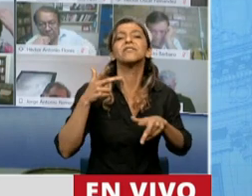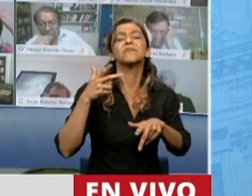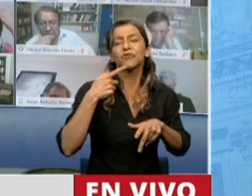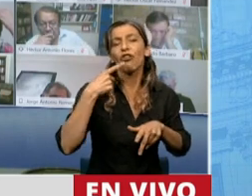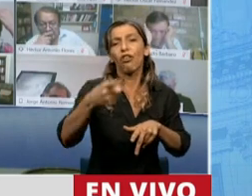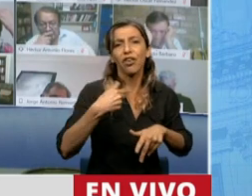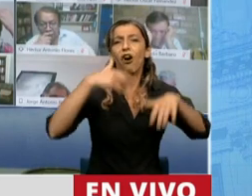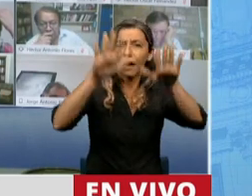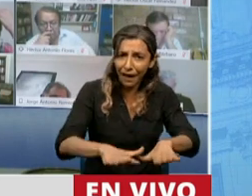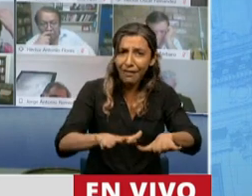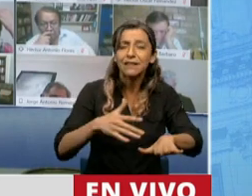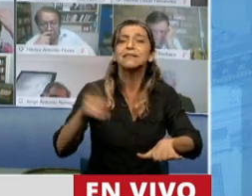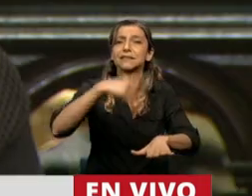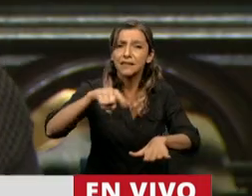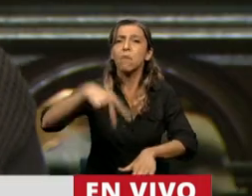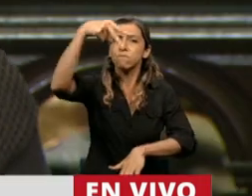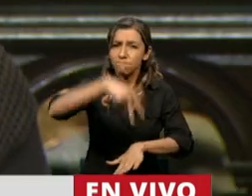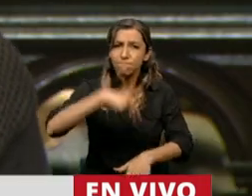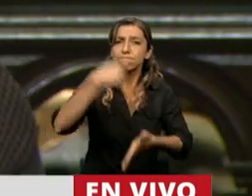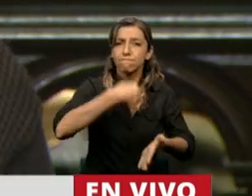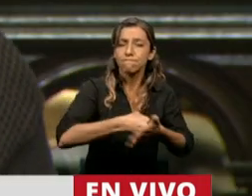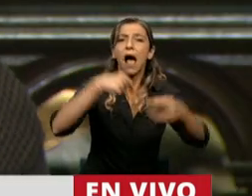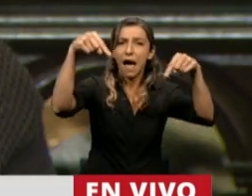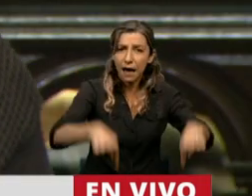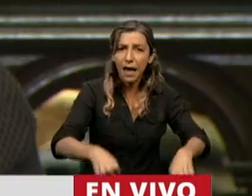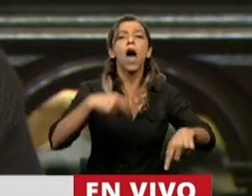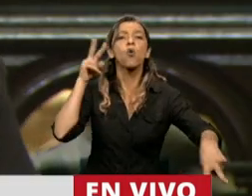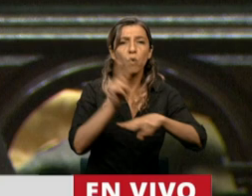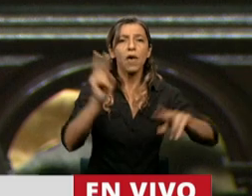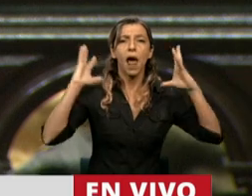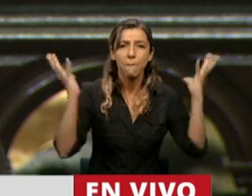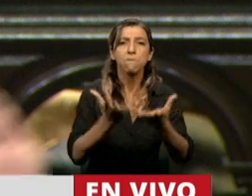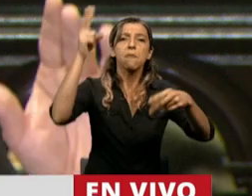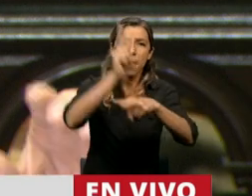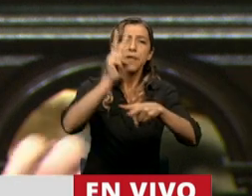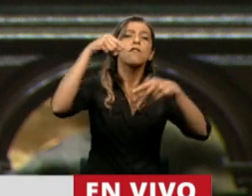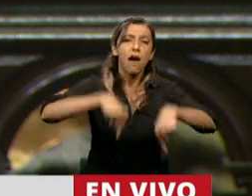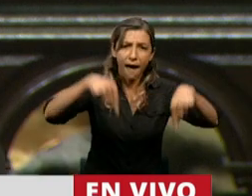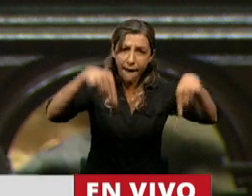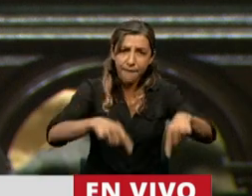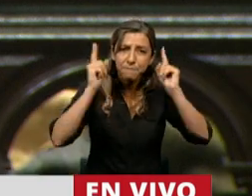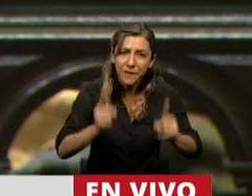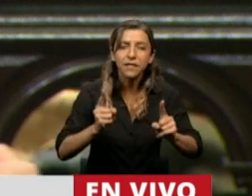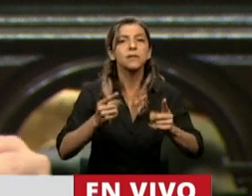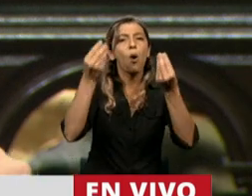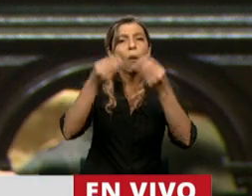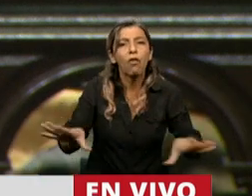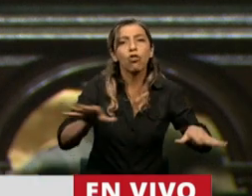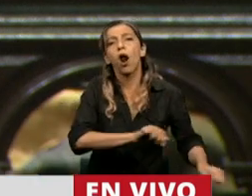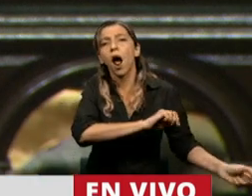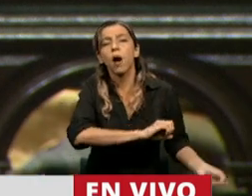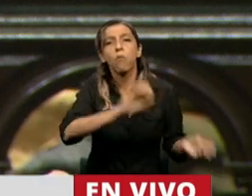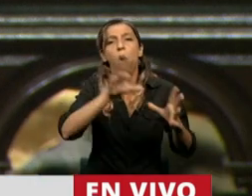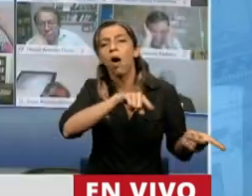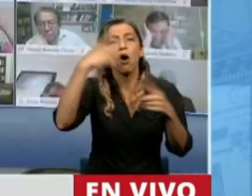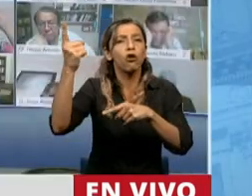y también con una mirada ambiental las peleas se dan acá Noe n por último